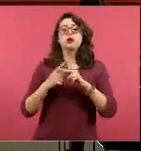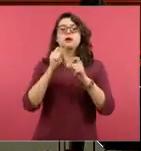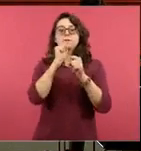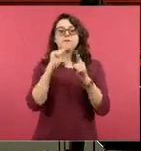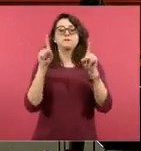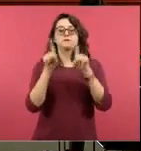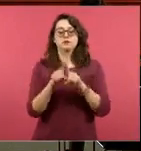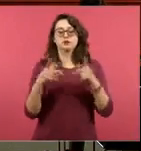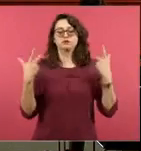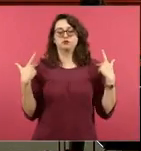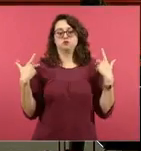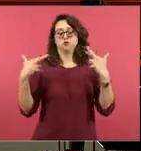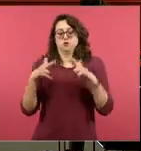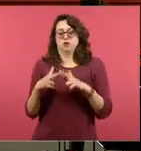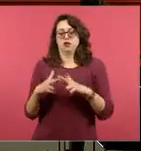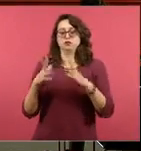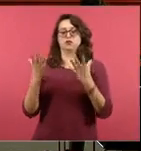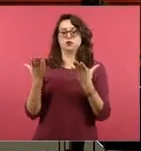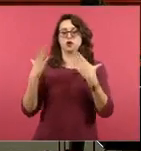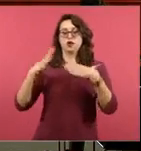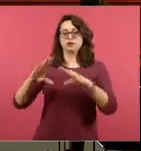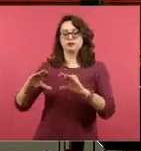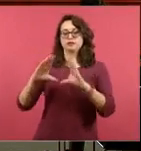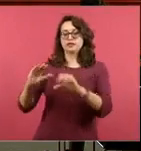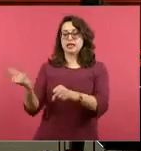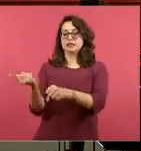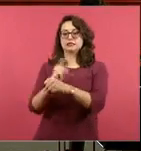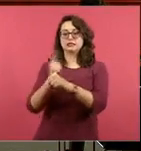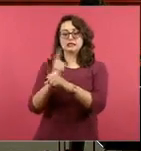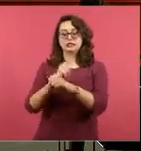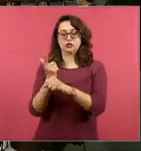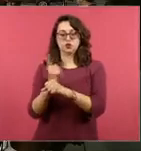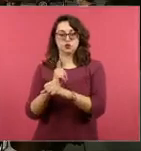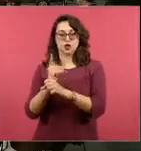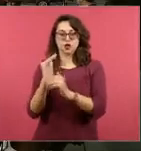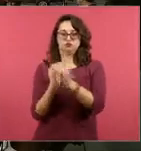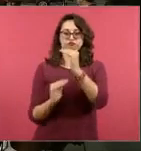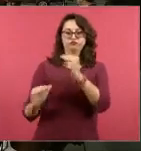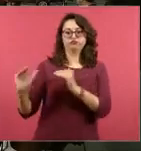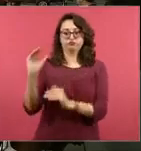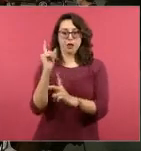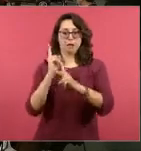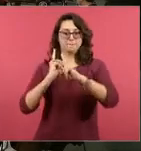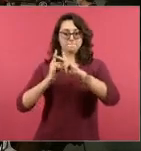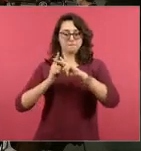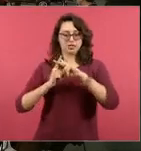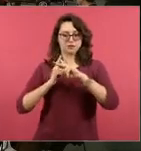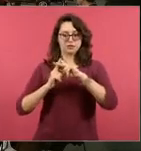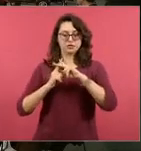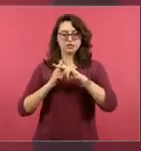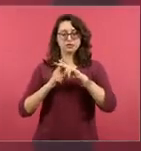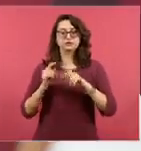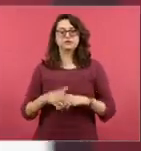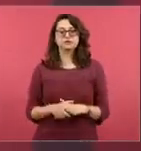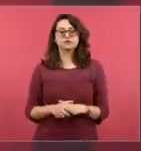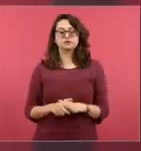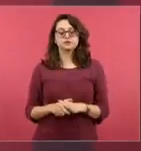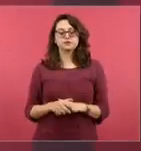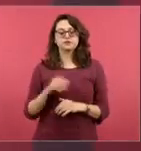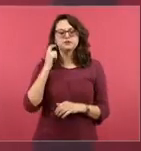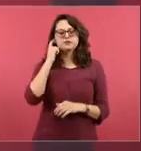la licenciatura en enseñanza y aprendizaje de las matemáticas. Para quienes no estén familiarizados con ese término